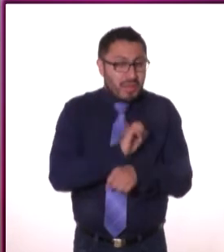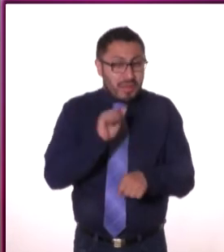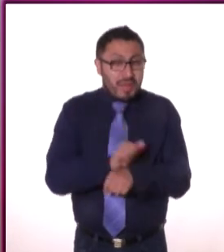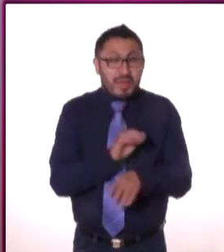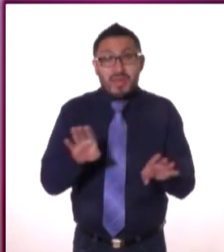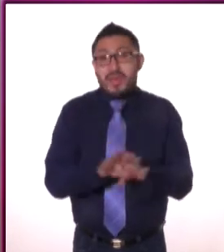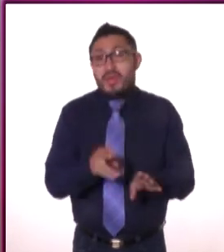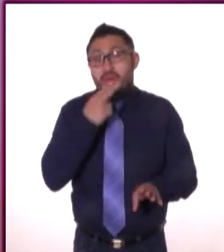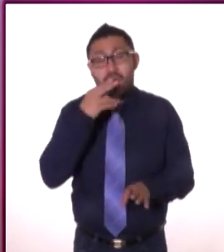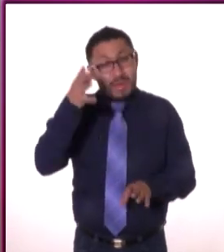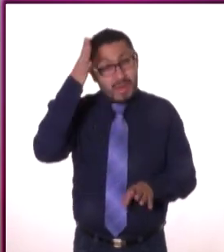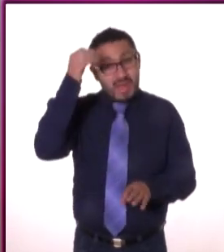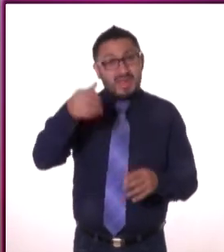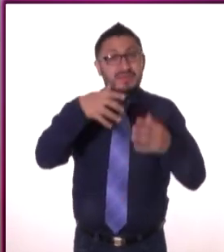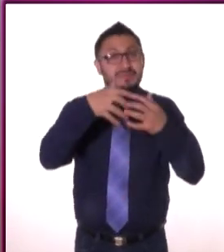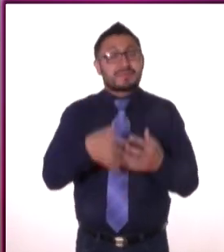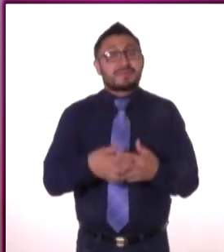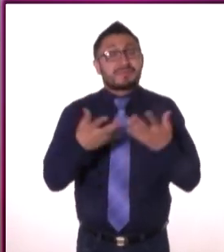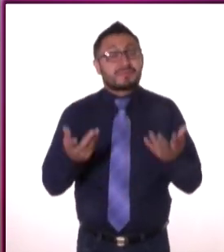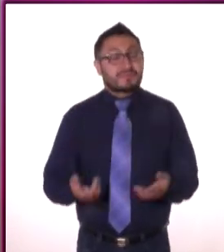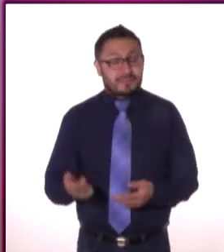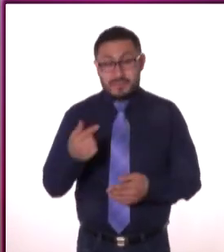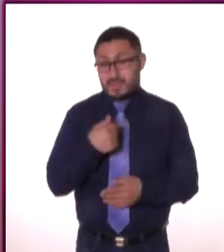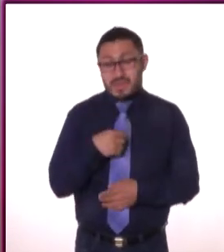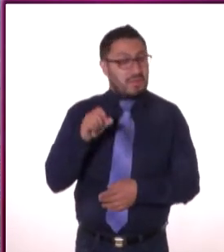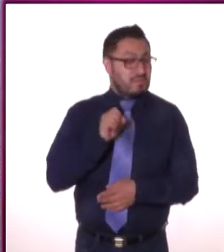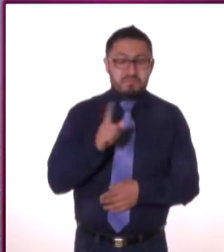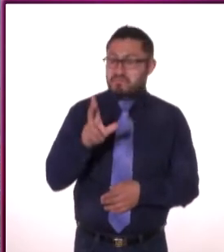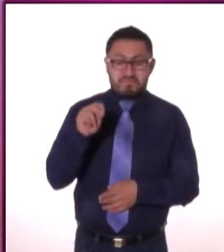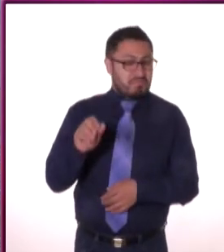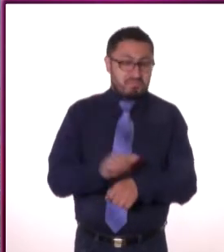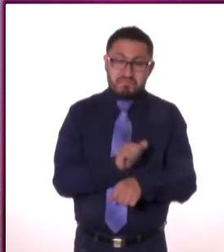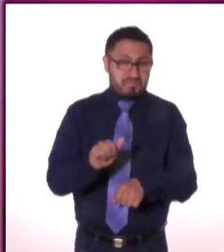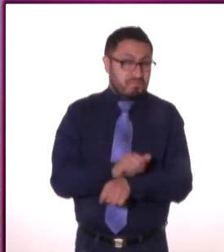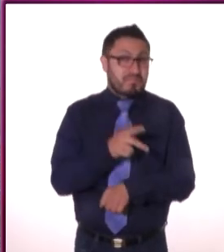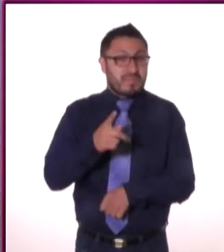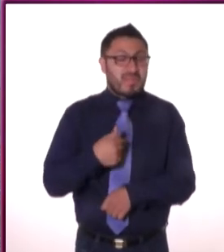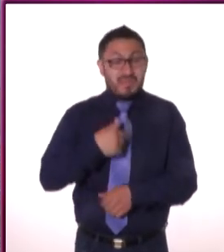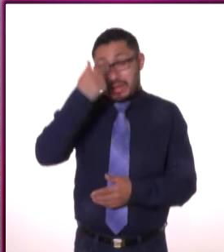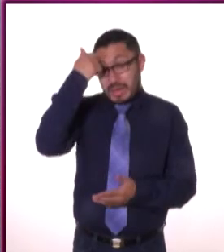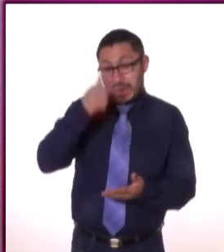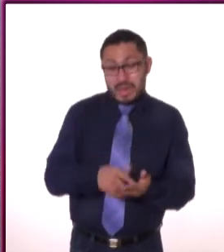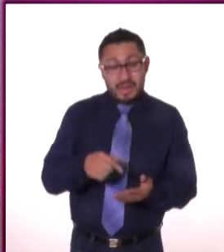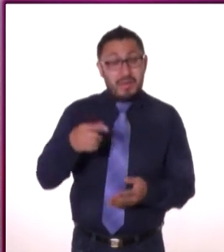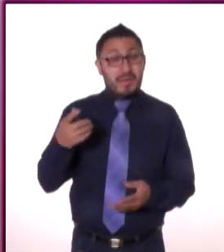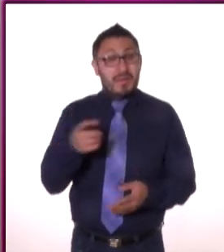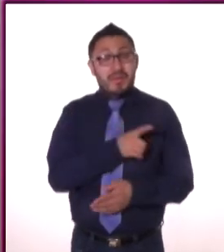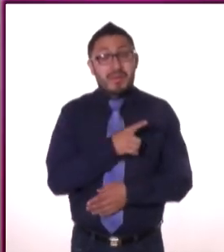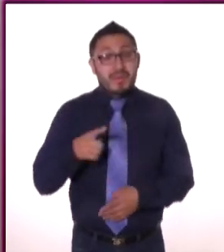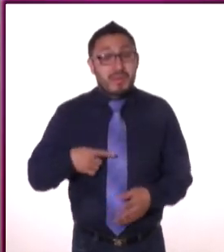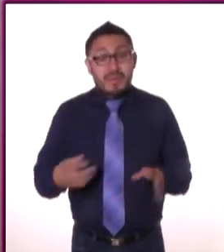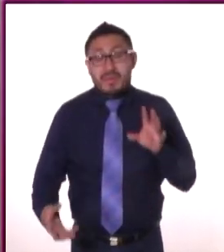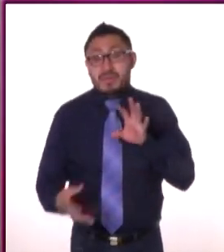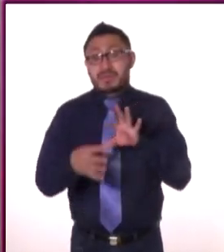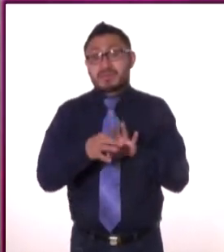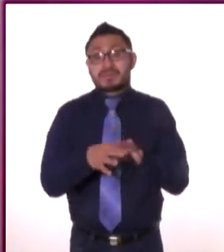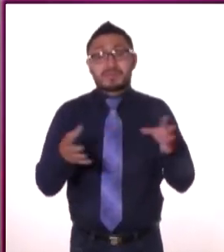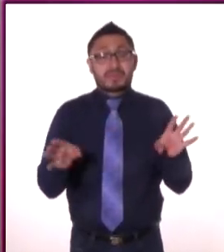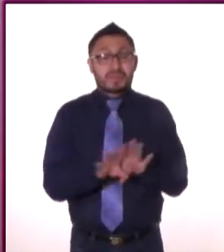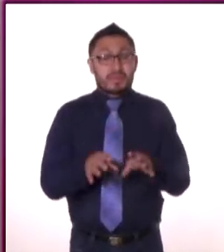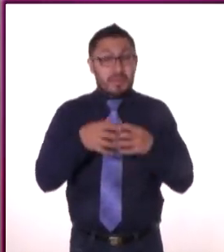es que se utiliza este concepto mecánico? Bueno, no soy experto en coches, pero yo me imagino que tiene que ver con la